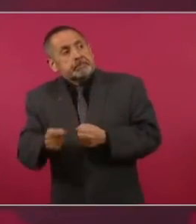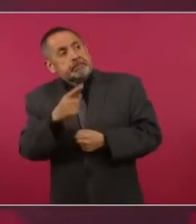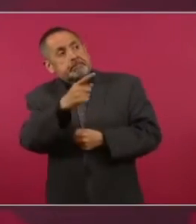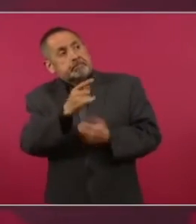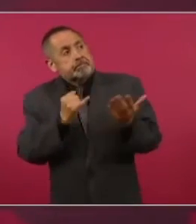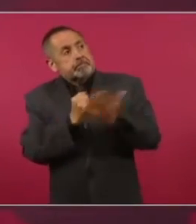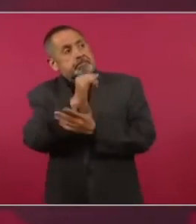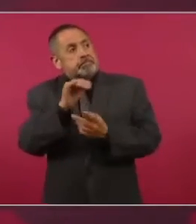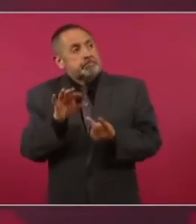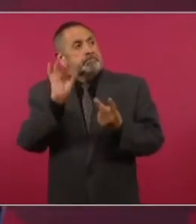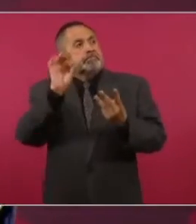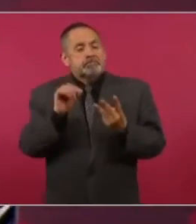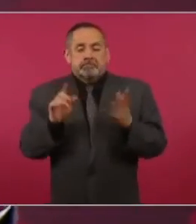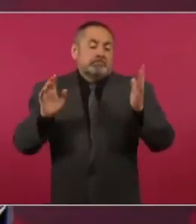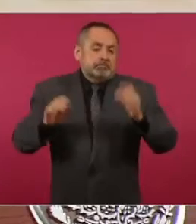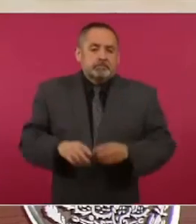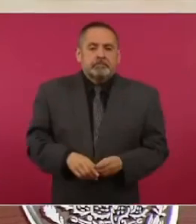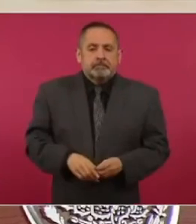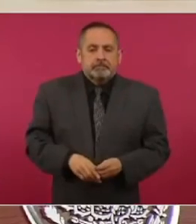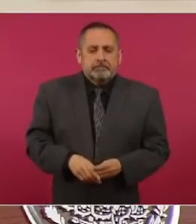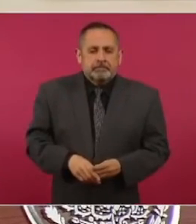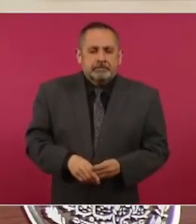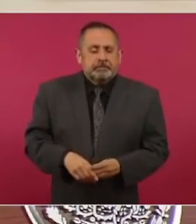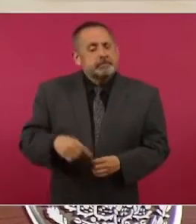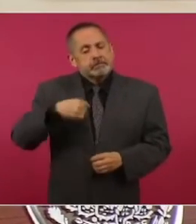A mí me llama mucho la atención porque